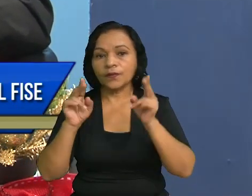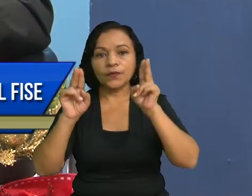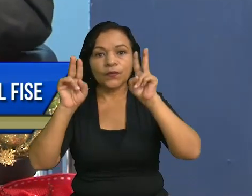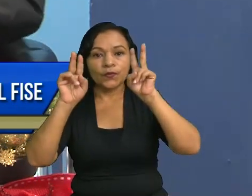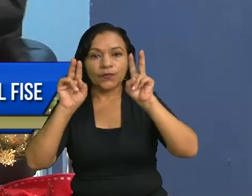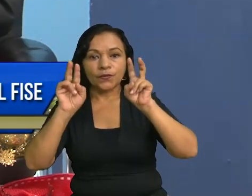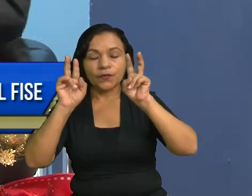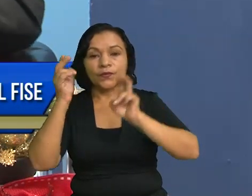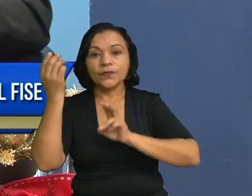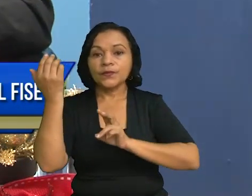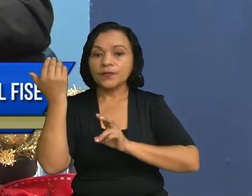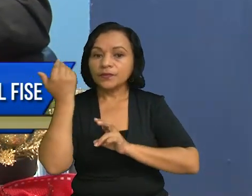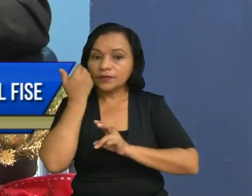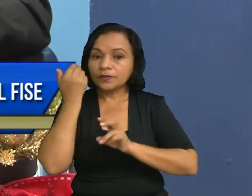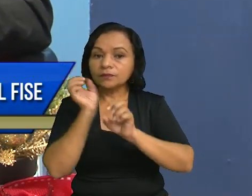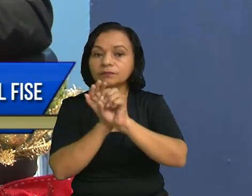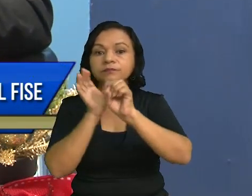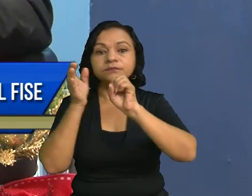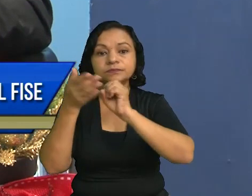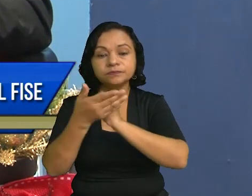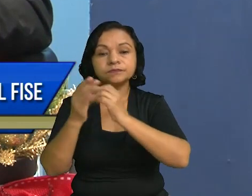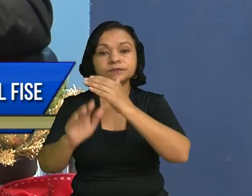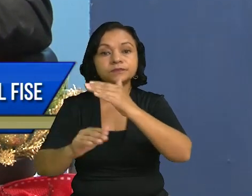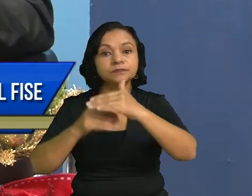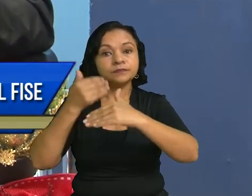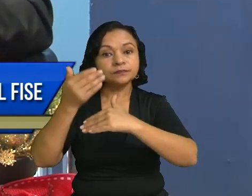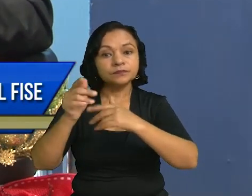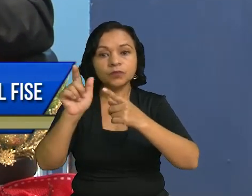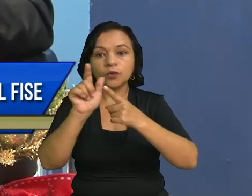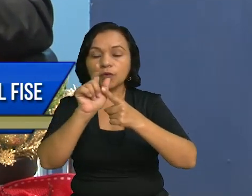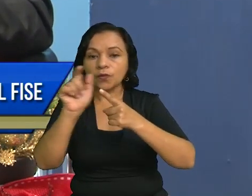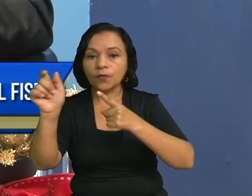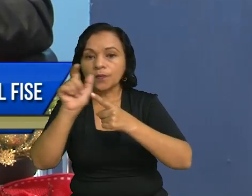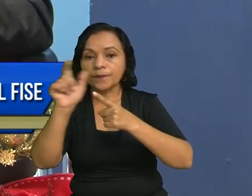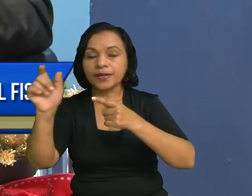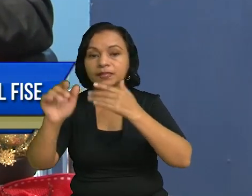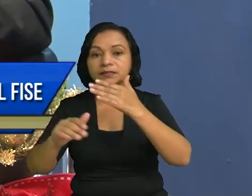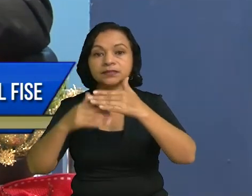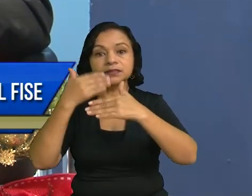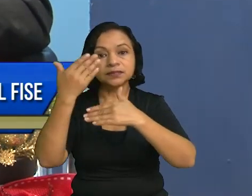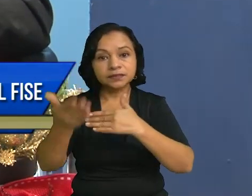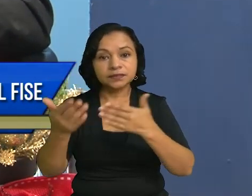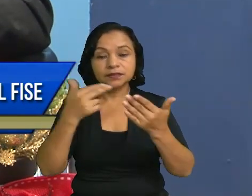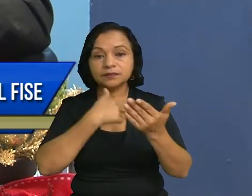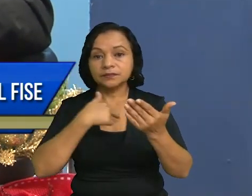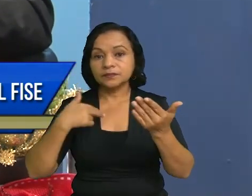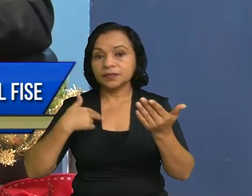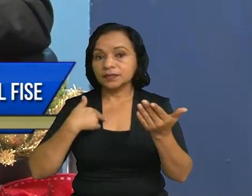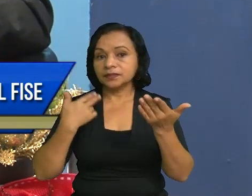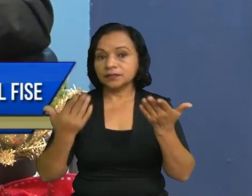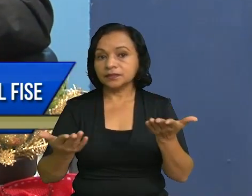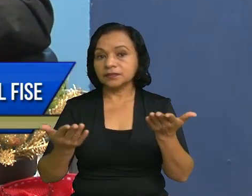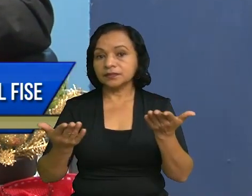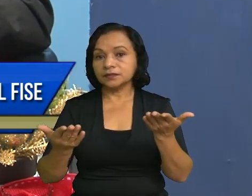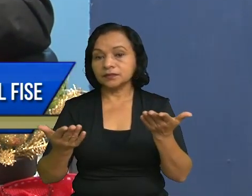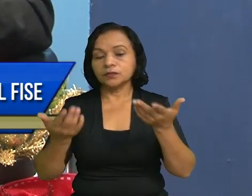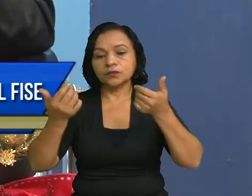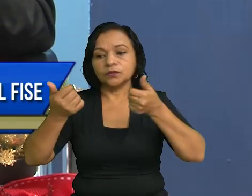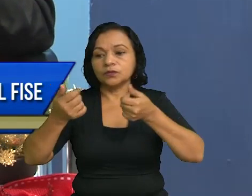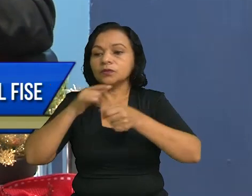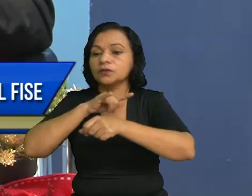pandemia entonces nosotros tuvimos que postergar por un par de meses en algún caso tres o cuatro meses la contratación